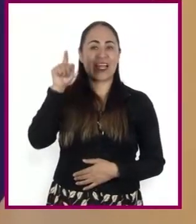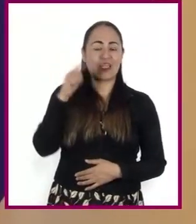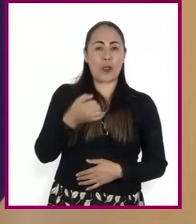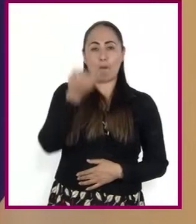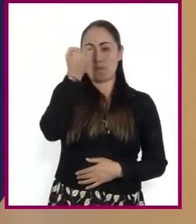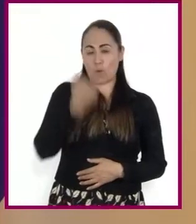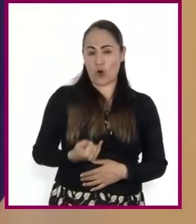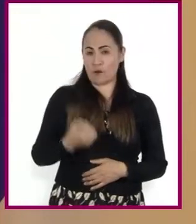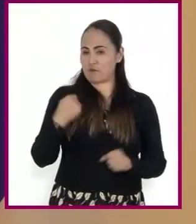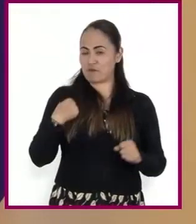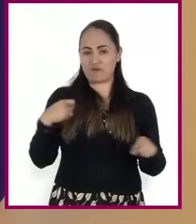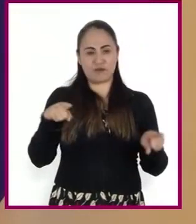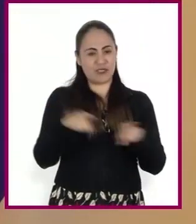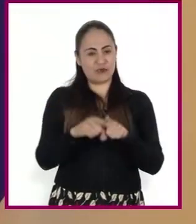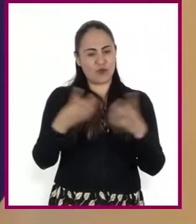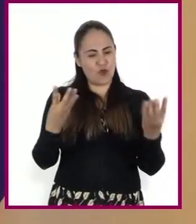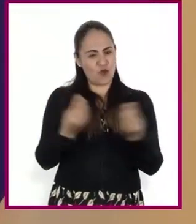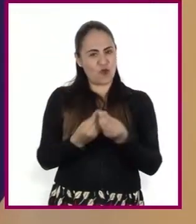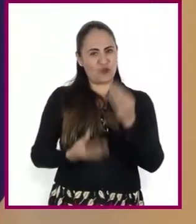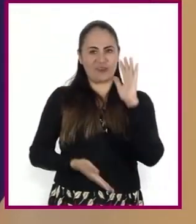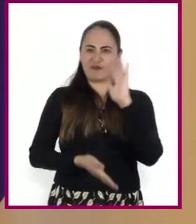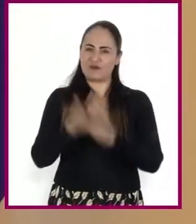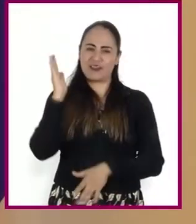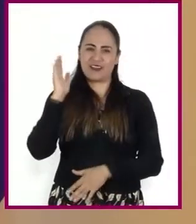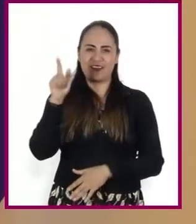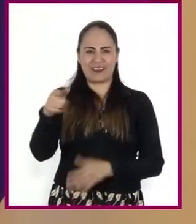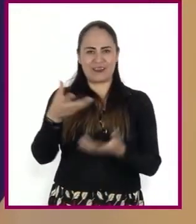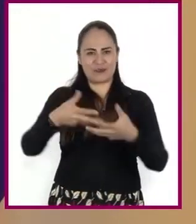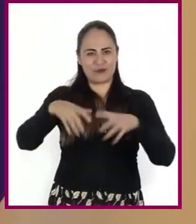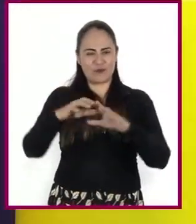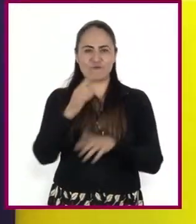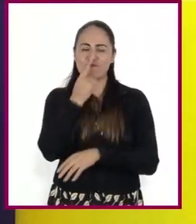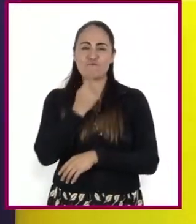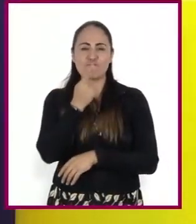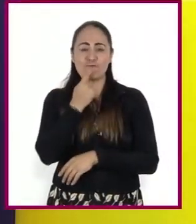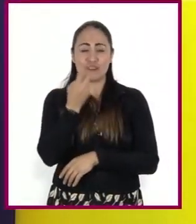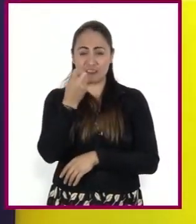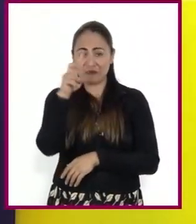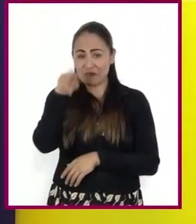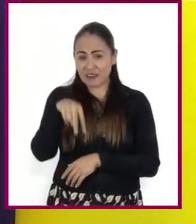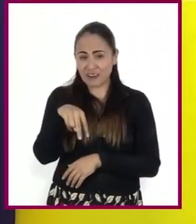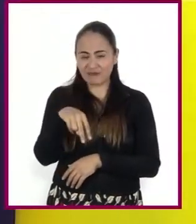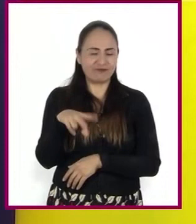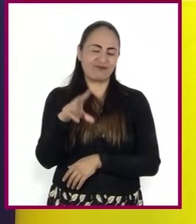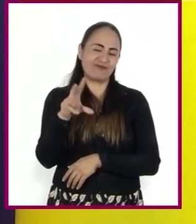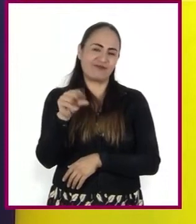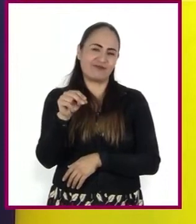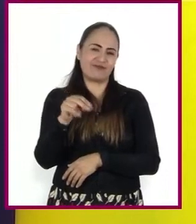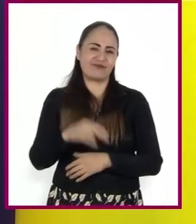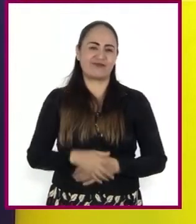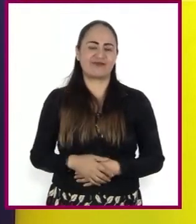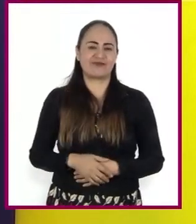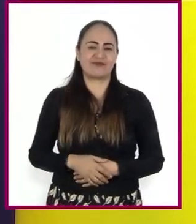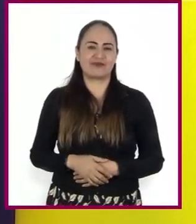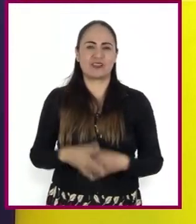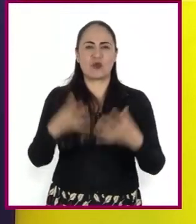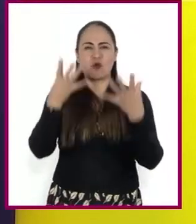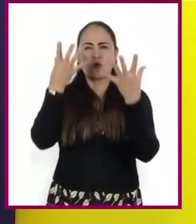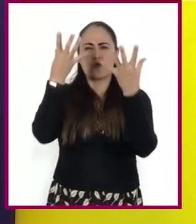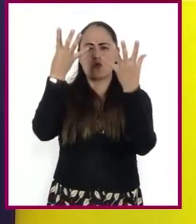yo también me iría a Marte, pero no es así. Bueno, entonces la fuerza de